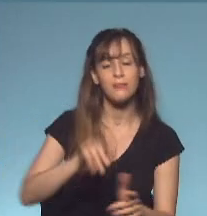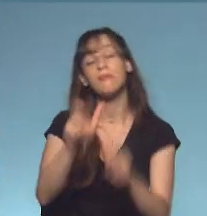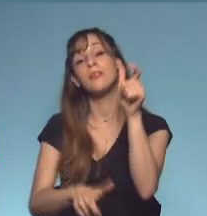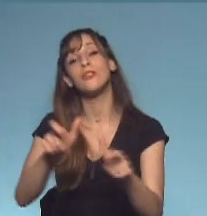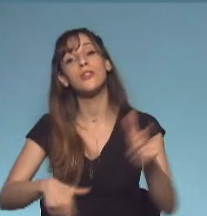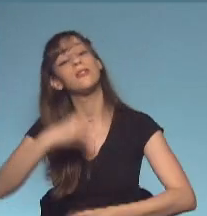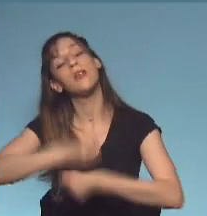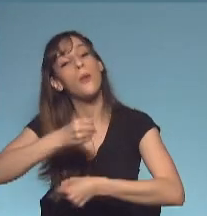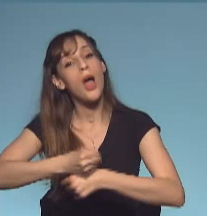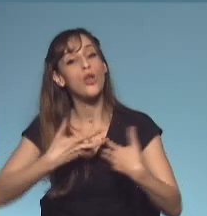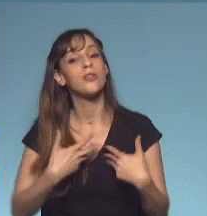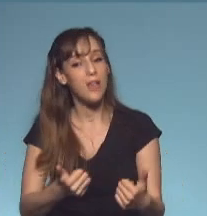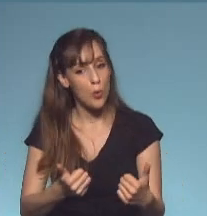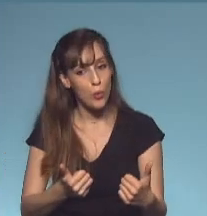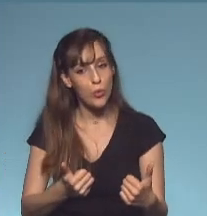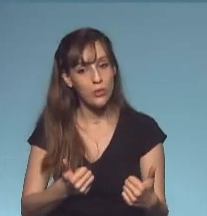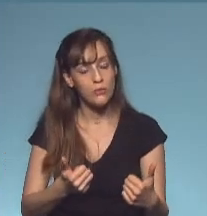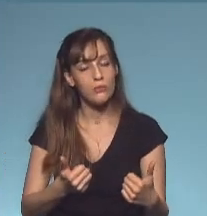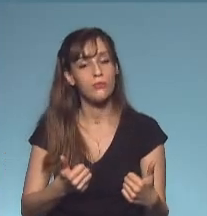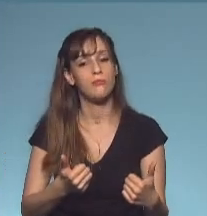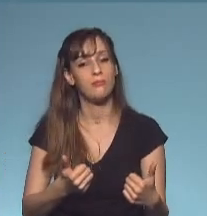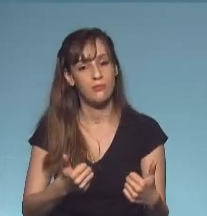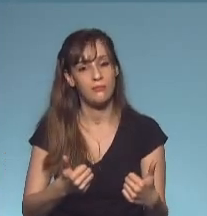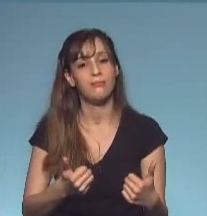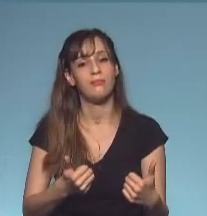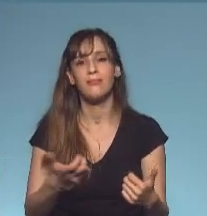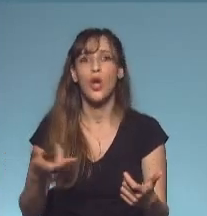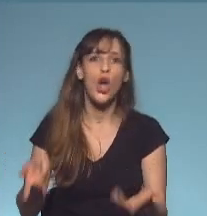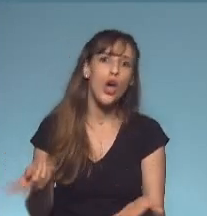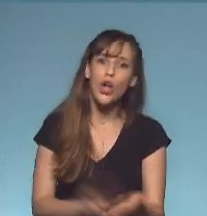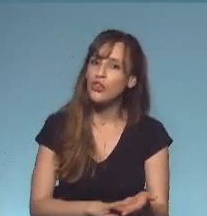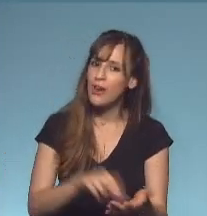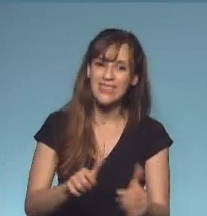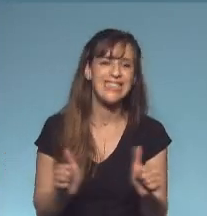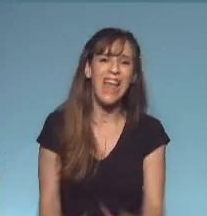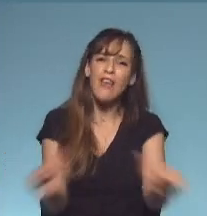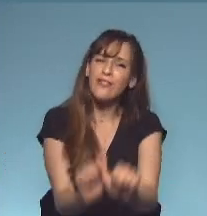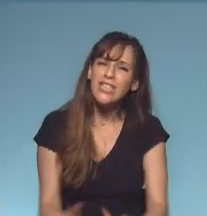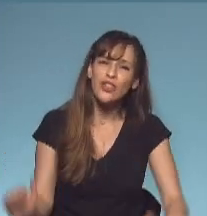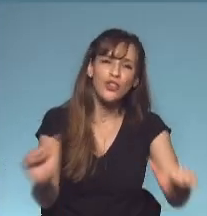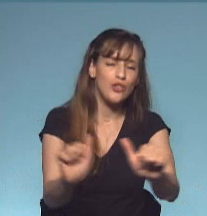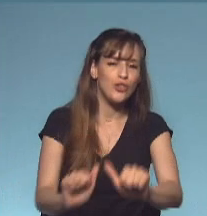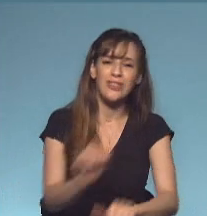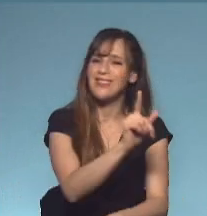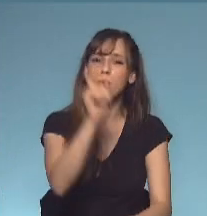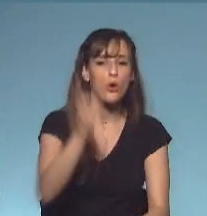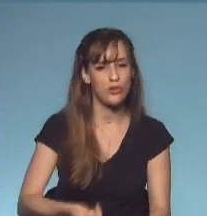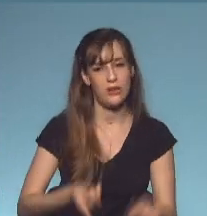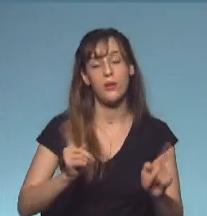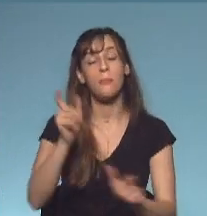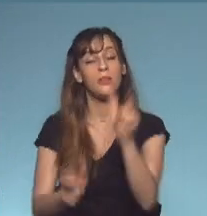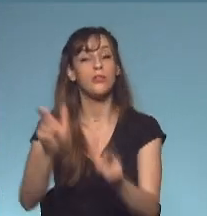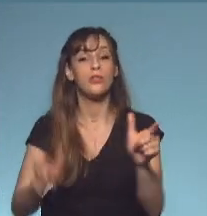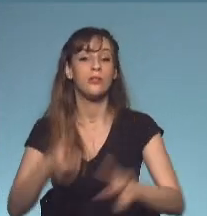salud, que nuevamente están dejando todo para cuidarnos, a los trabajadores de la educación,